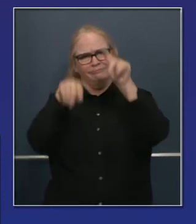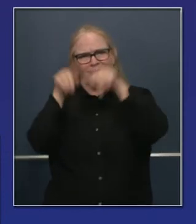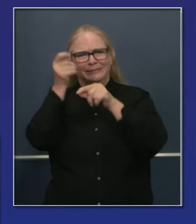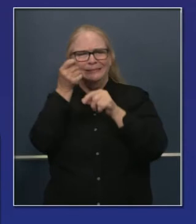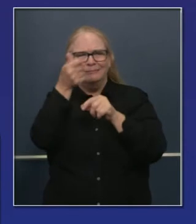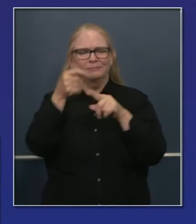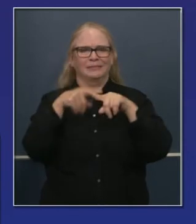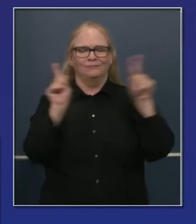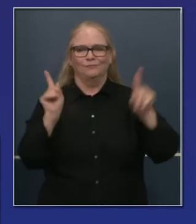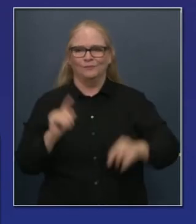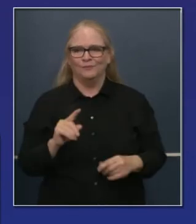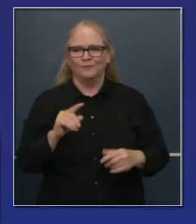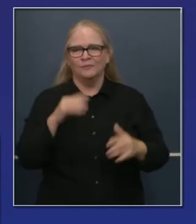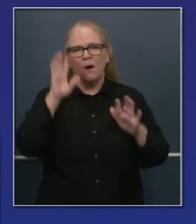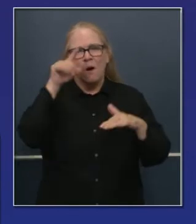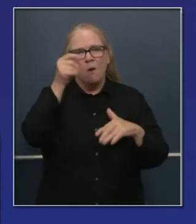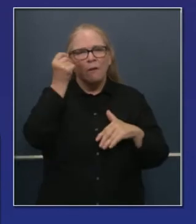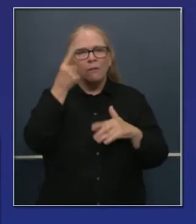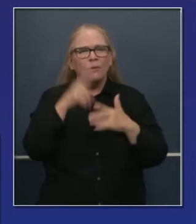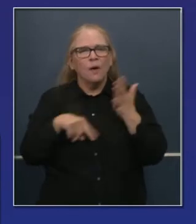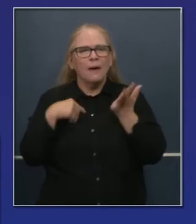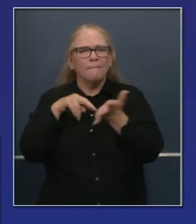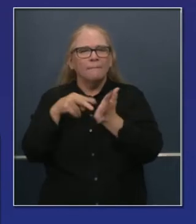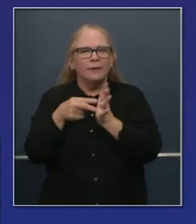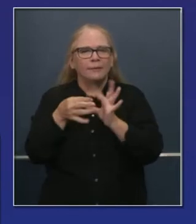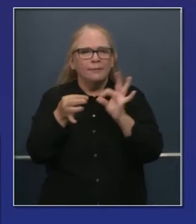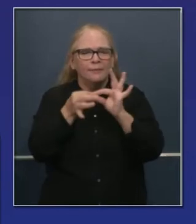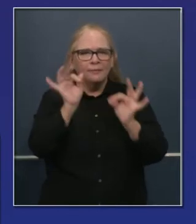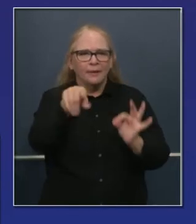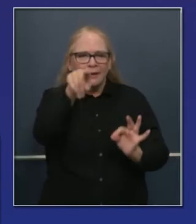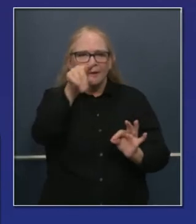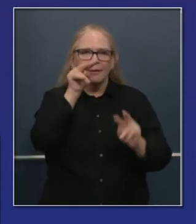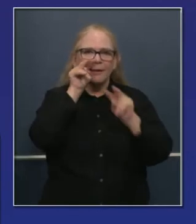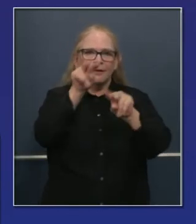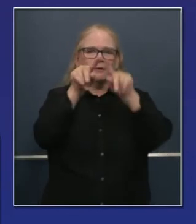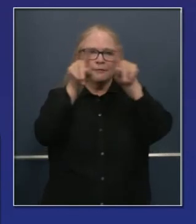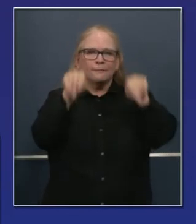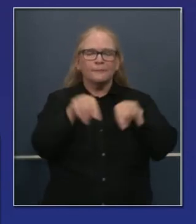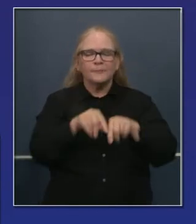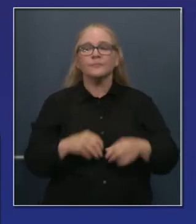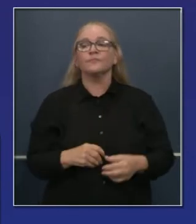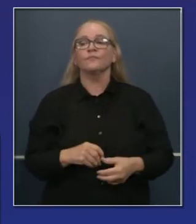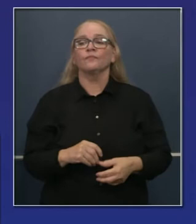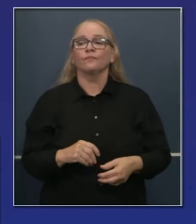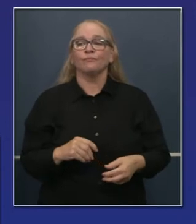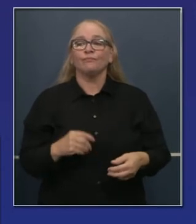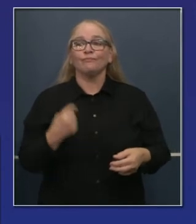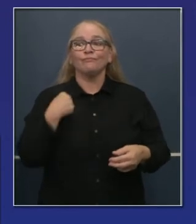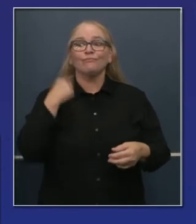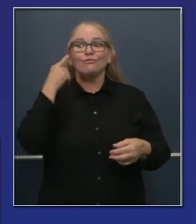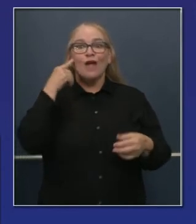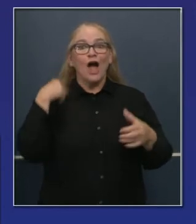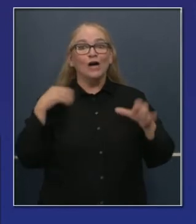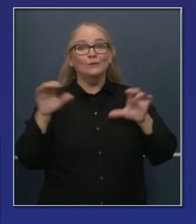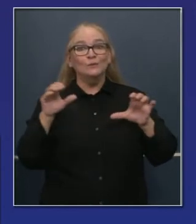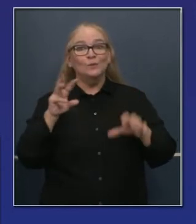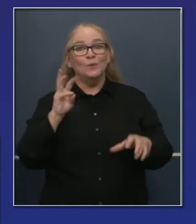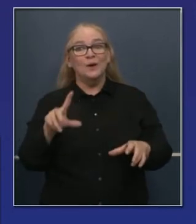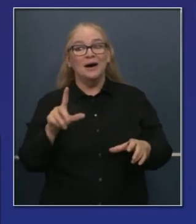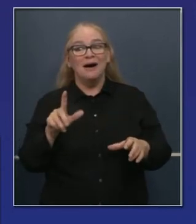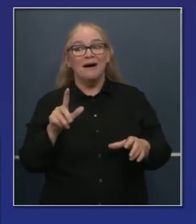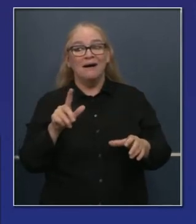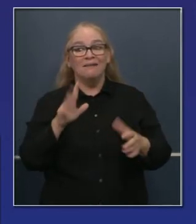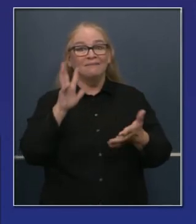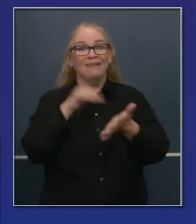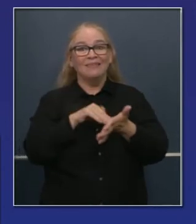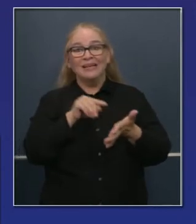y graficó pero aquí pueden darse una idea de cómo íbamos cuando hace algunas semanas anunciamos que estábamos bien